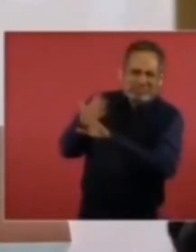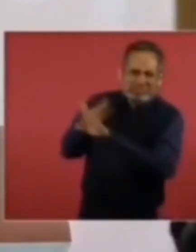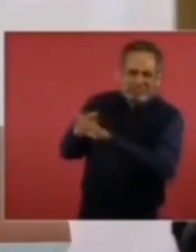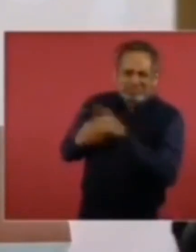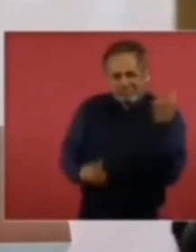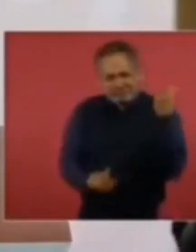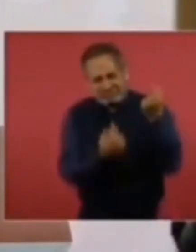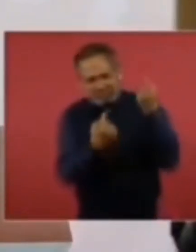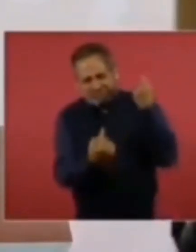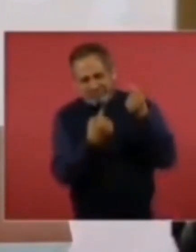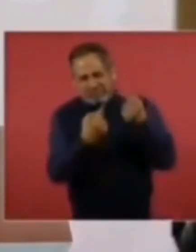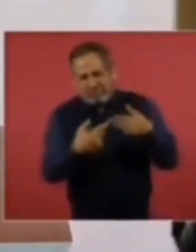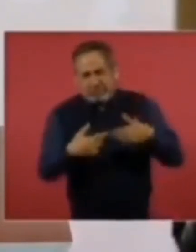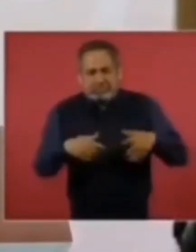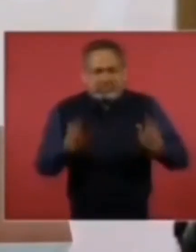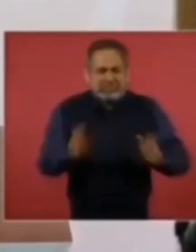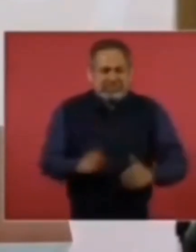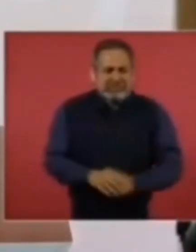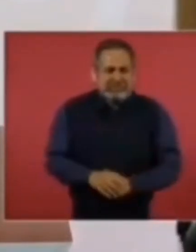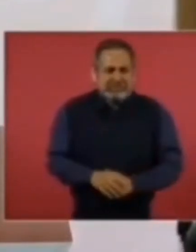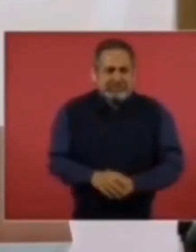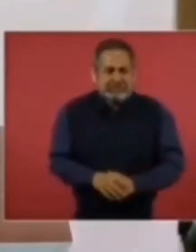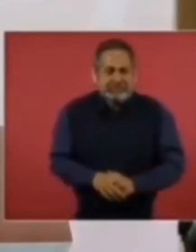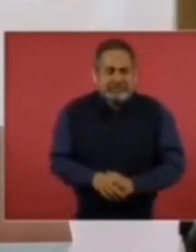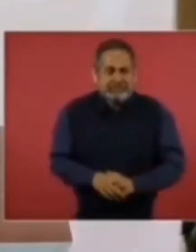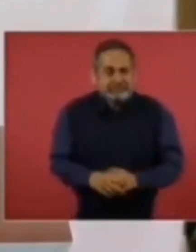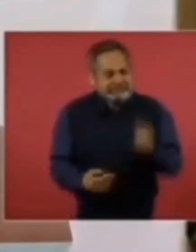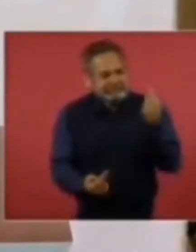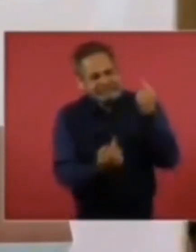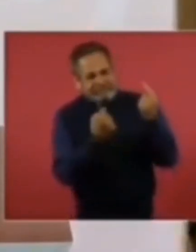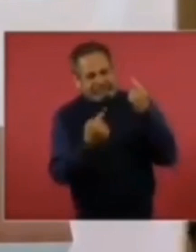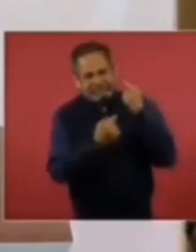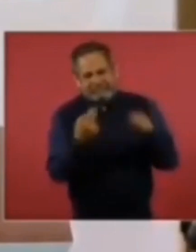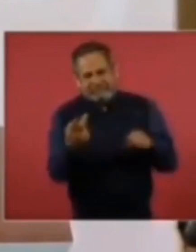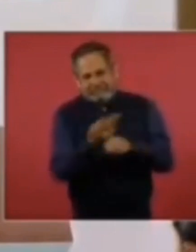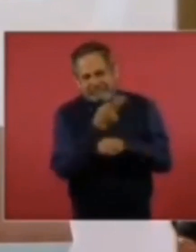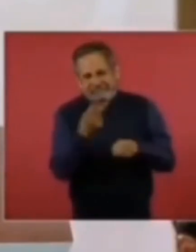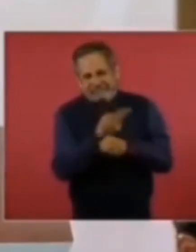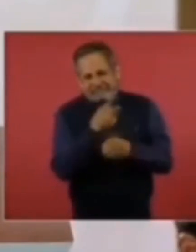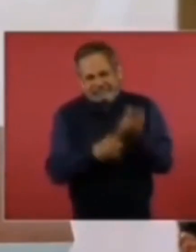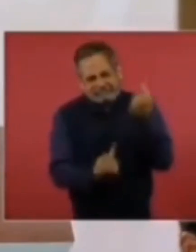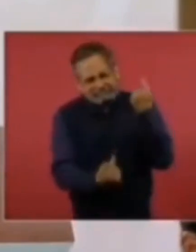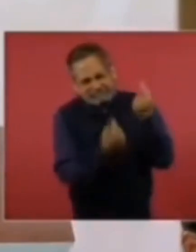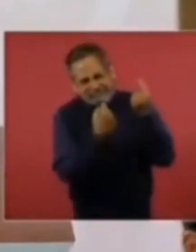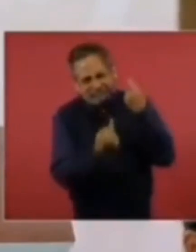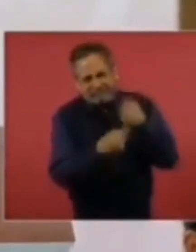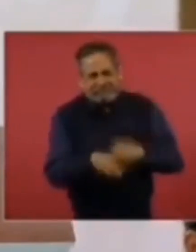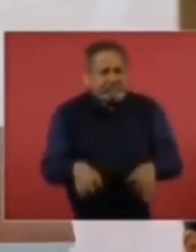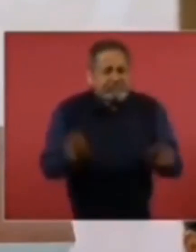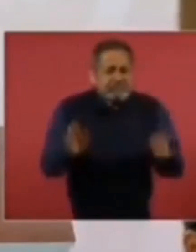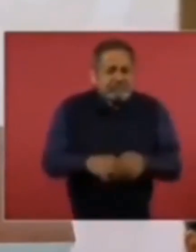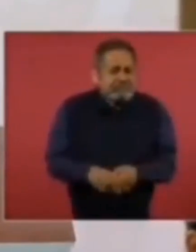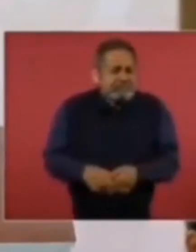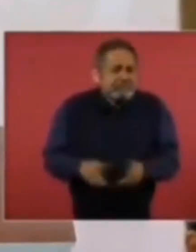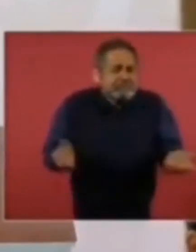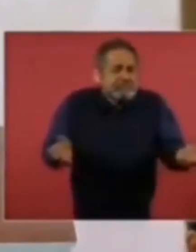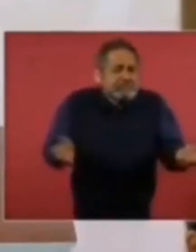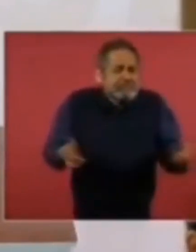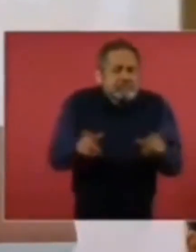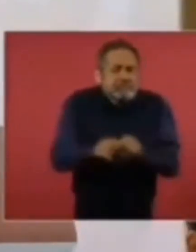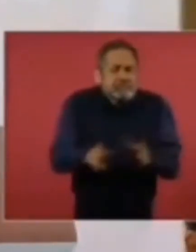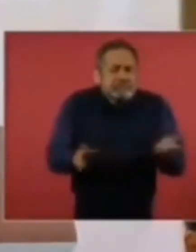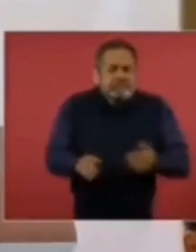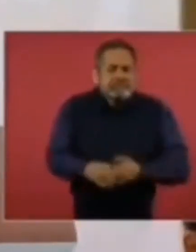me insultan, pero no pasan de ahí.